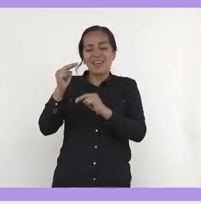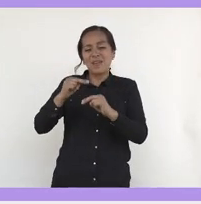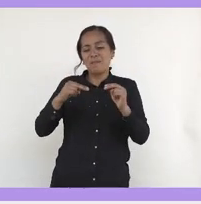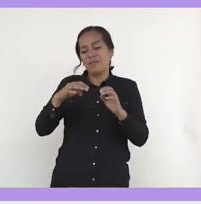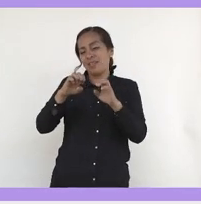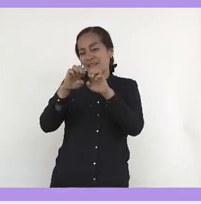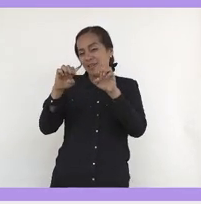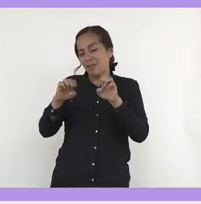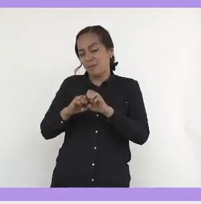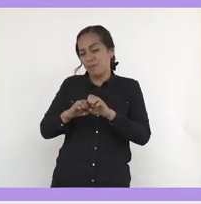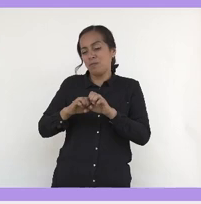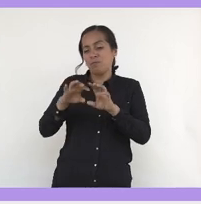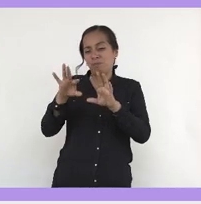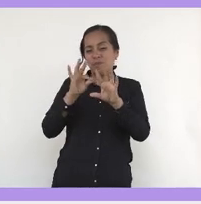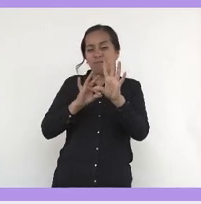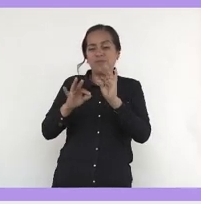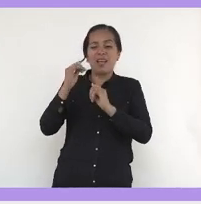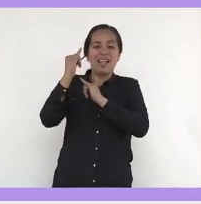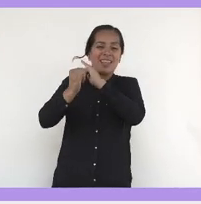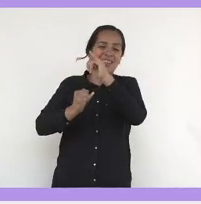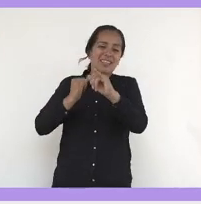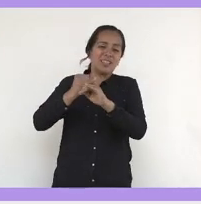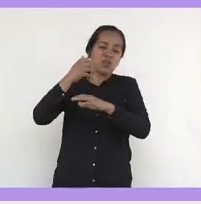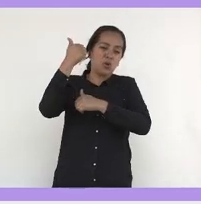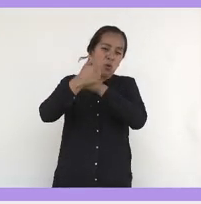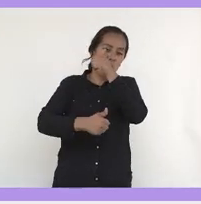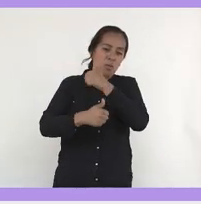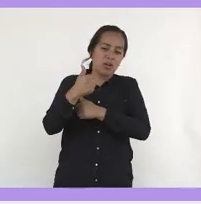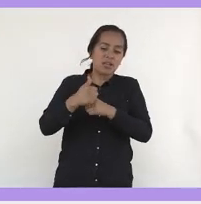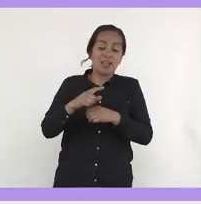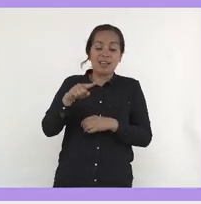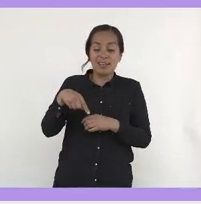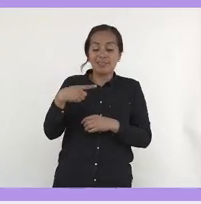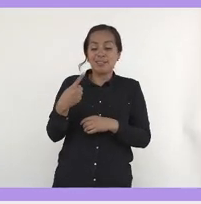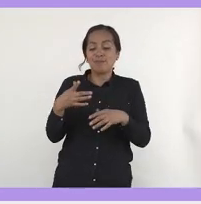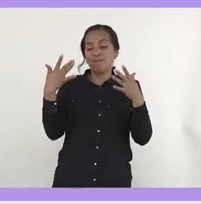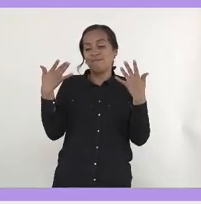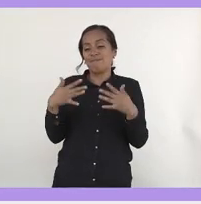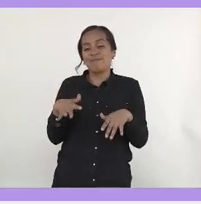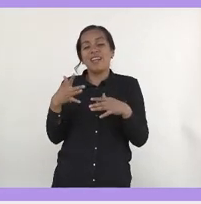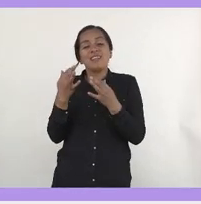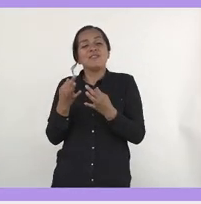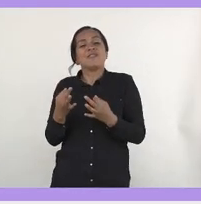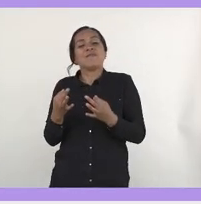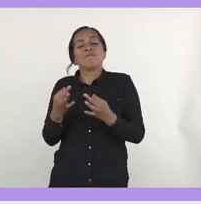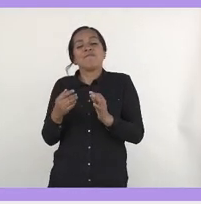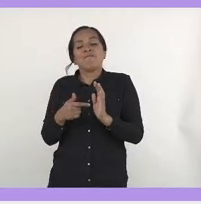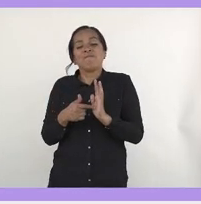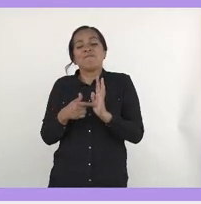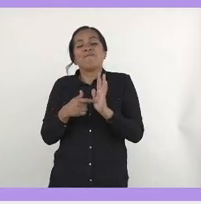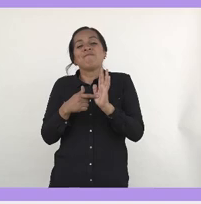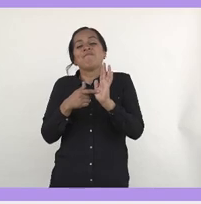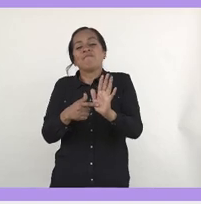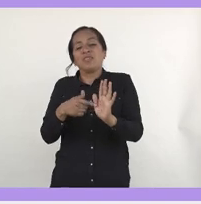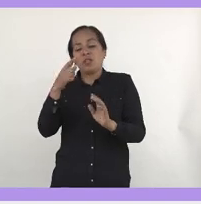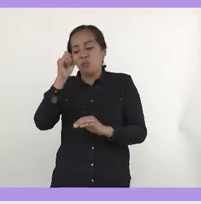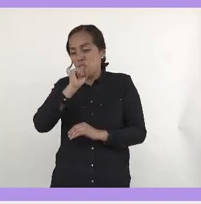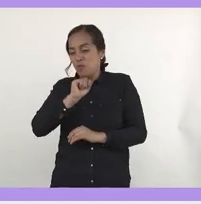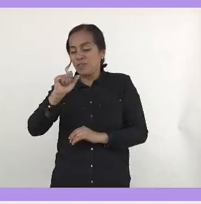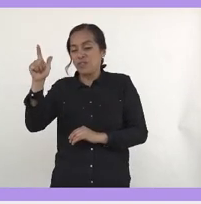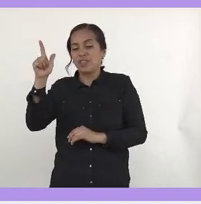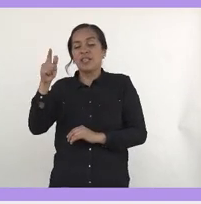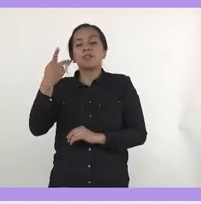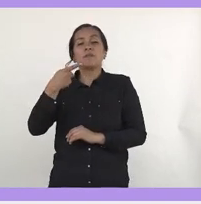Ahora sí a nivel nacional y ser los protagonistas que sabemos que podemos llegar a ser pero definitivamente